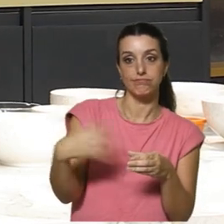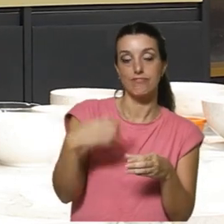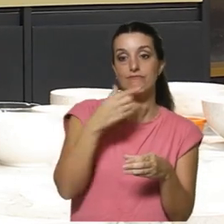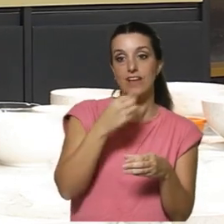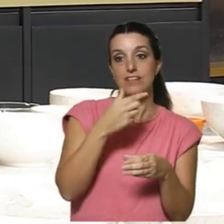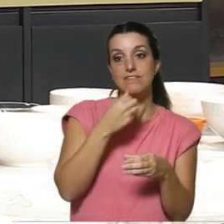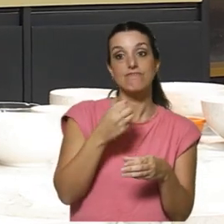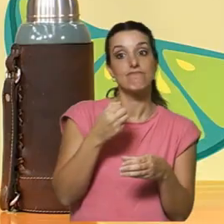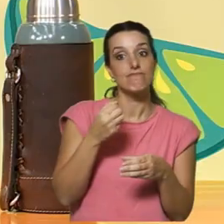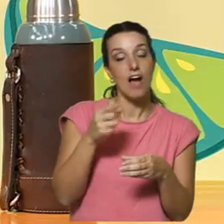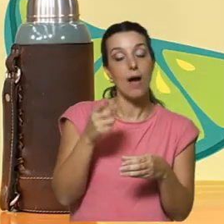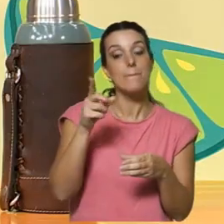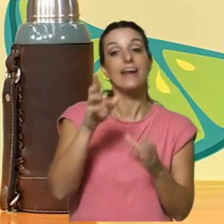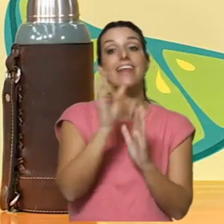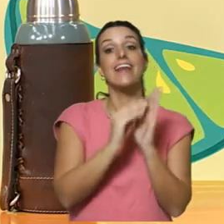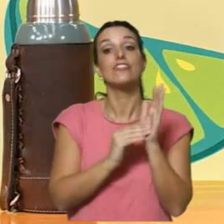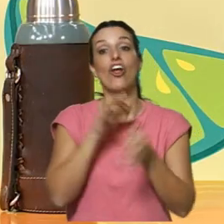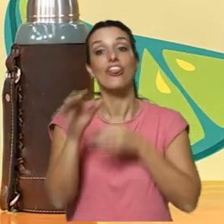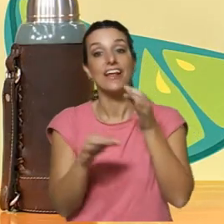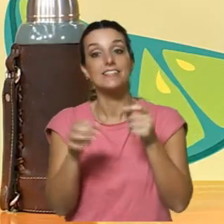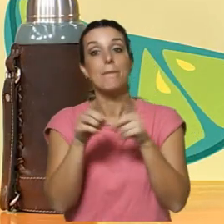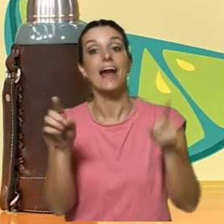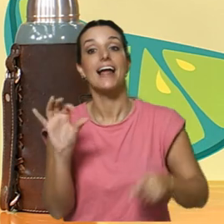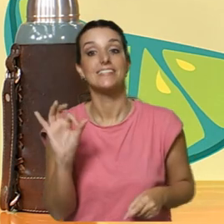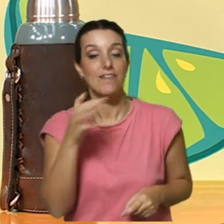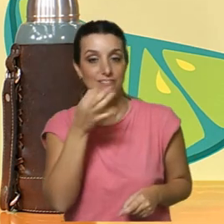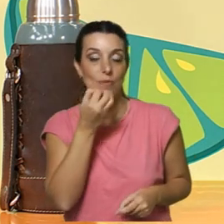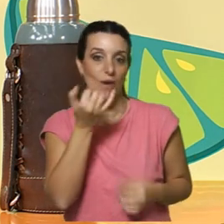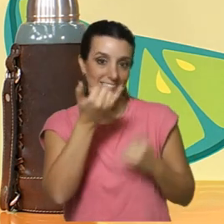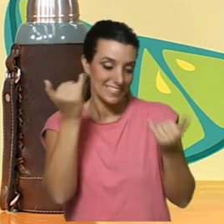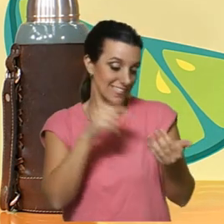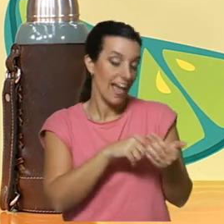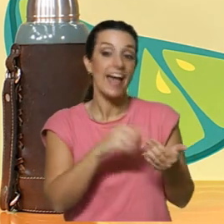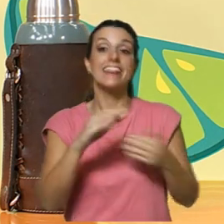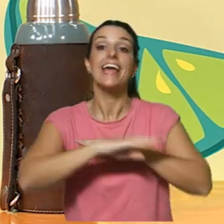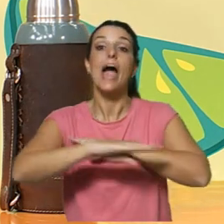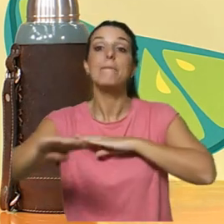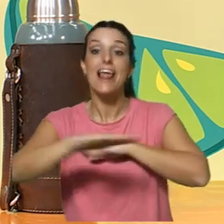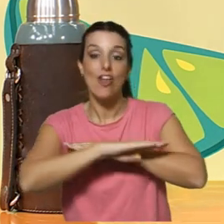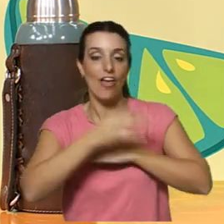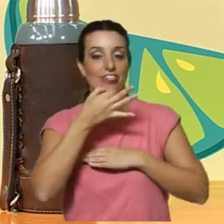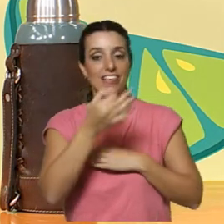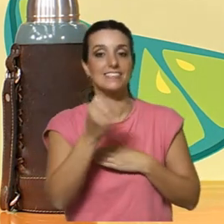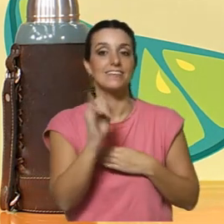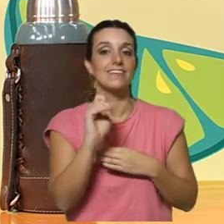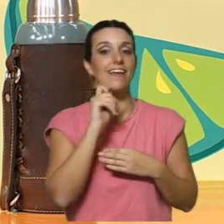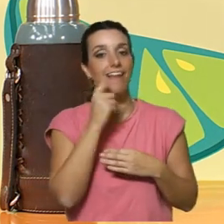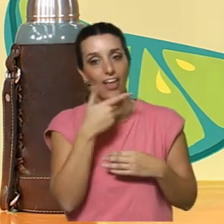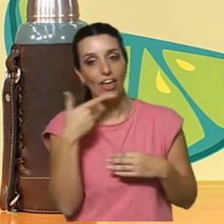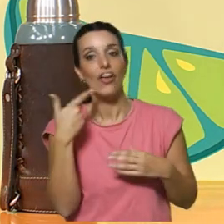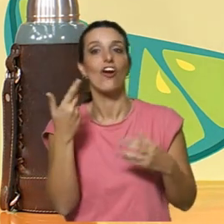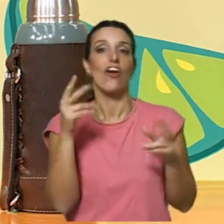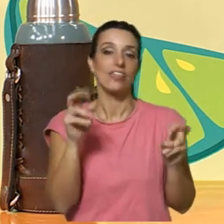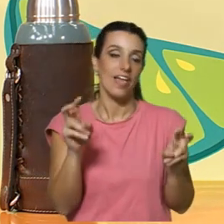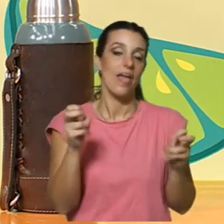llenando. Tengo un dato para Seba. Dice, buenos días, desde Carmelo. A ver. Comentó que es exquisito y saludable el